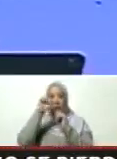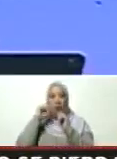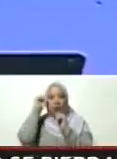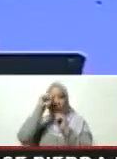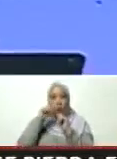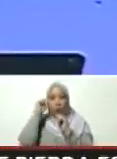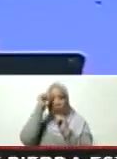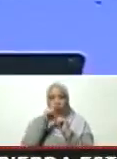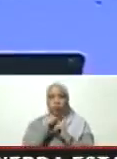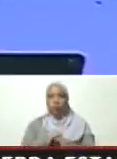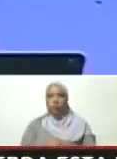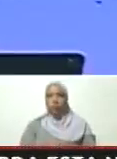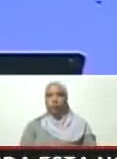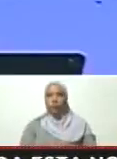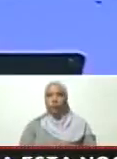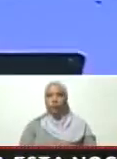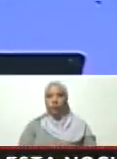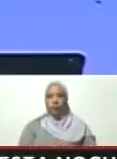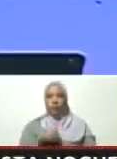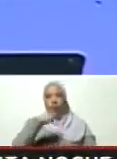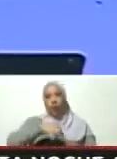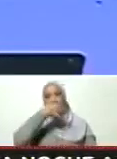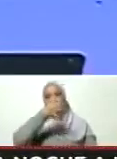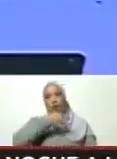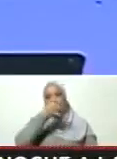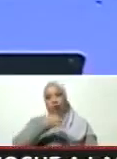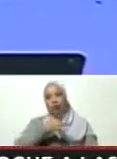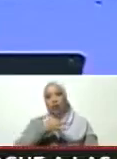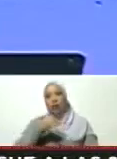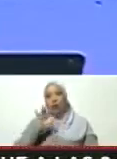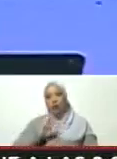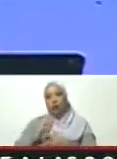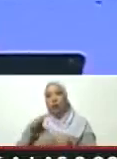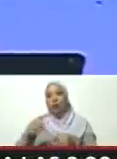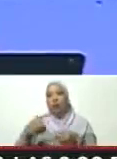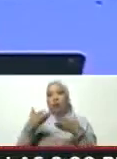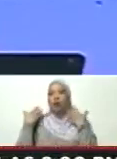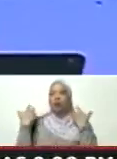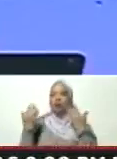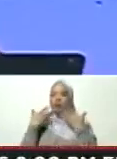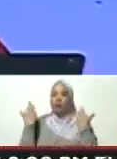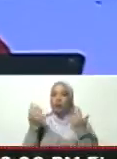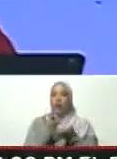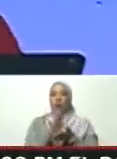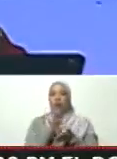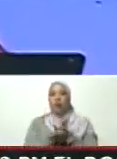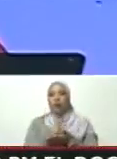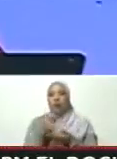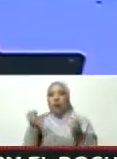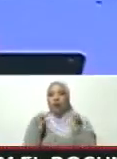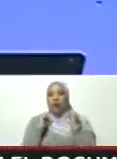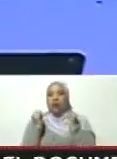En esta tarde ya fresca, fresca tarde, fría